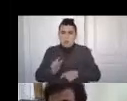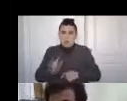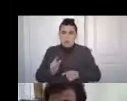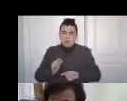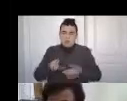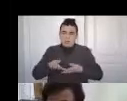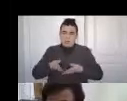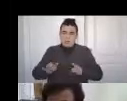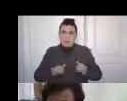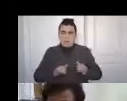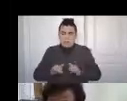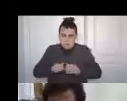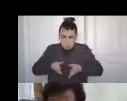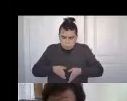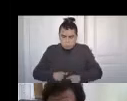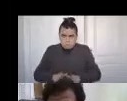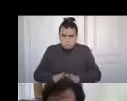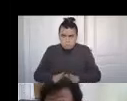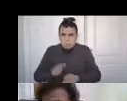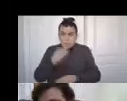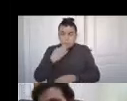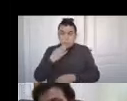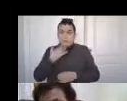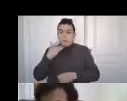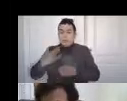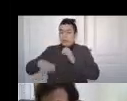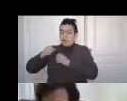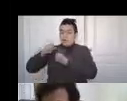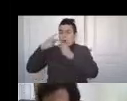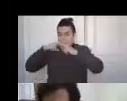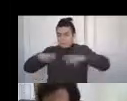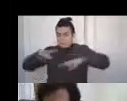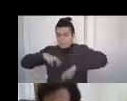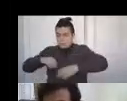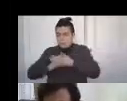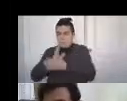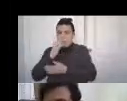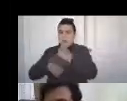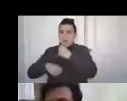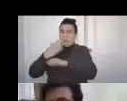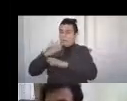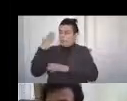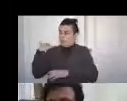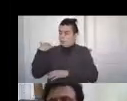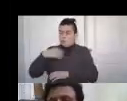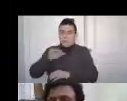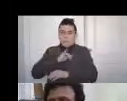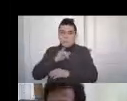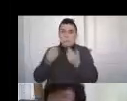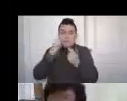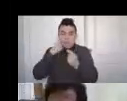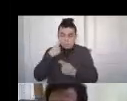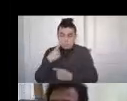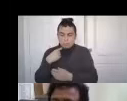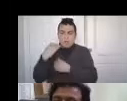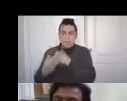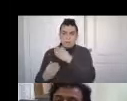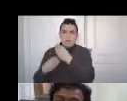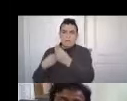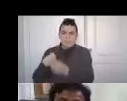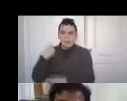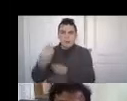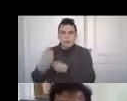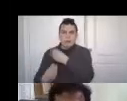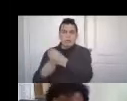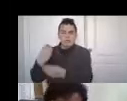se empezaron a hacer tempranamente en la pandemia el año pasado, y hay que hacer un seguimiento, y hay que hacer un seguimiento riguroso para poder tener